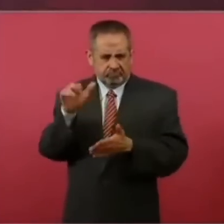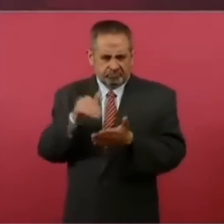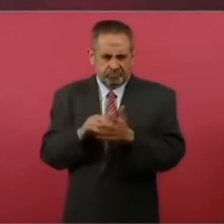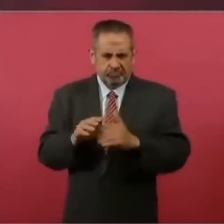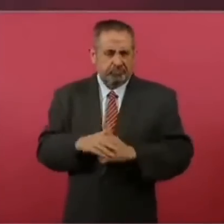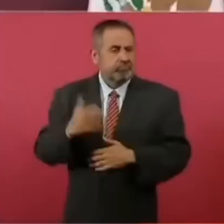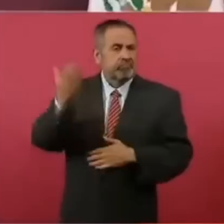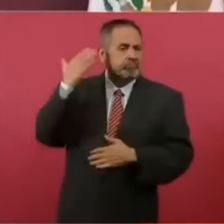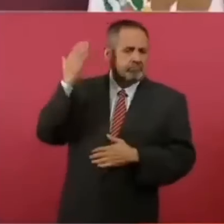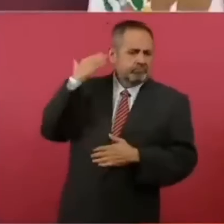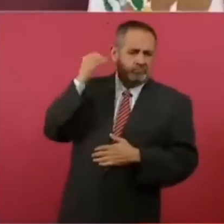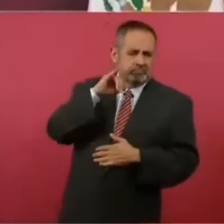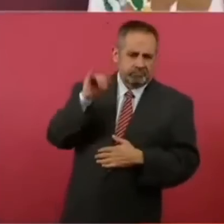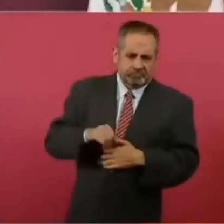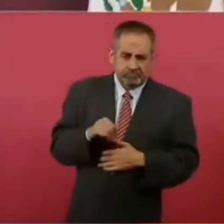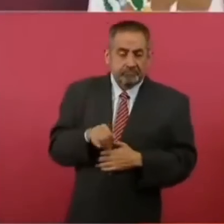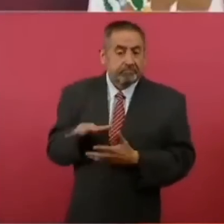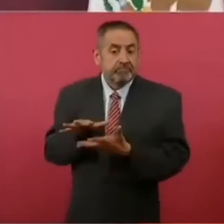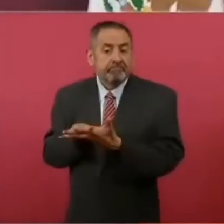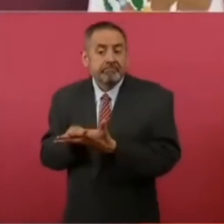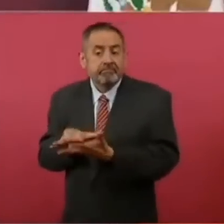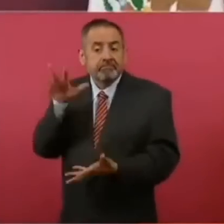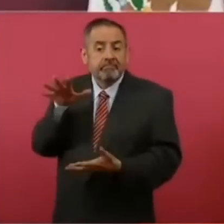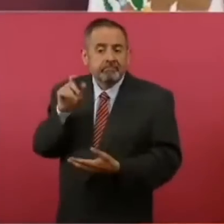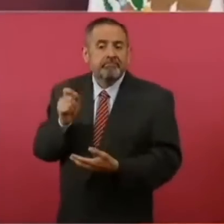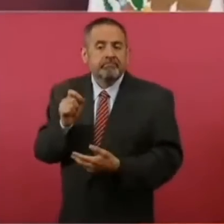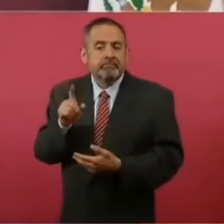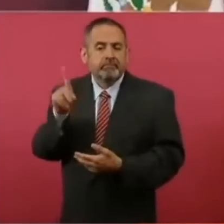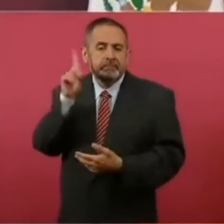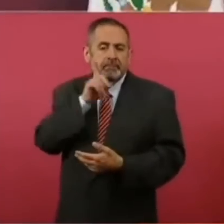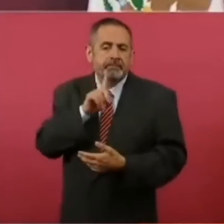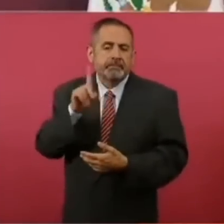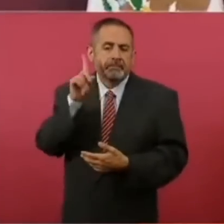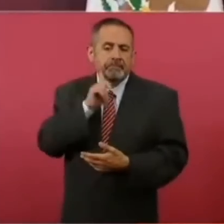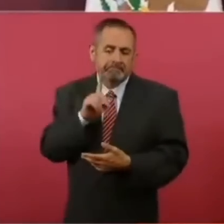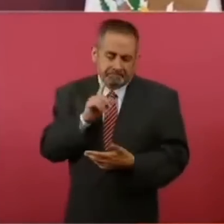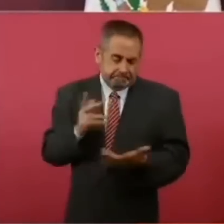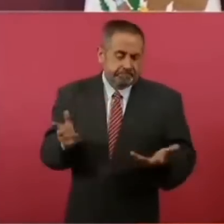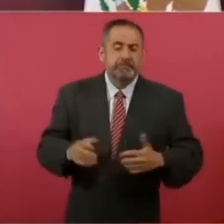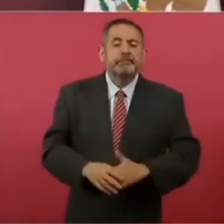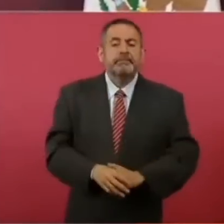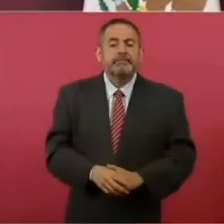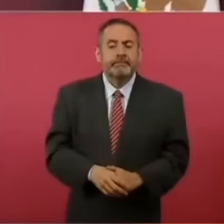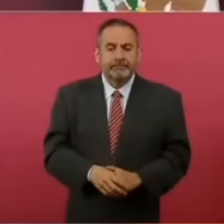Como nunca había pasado. La mayoría mujeres.